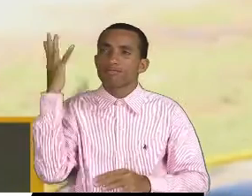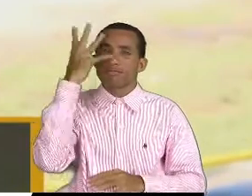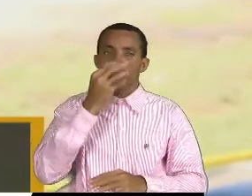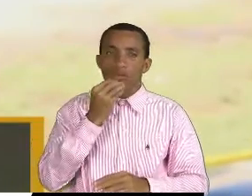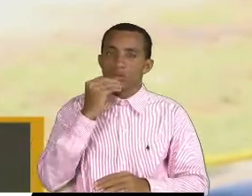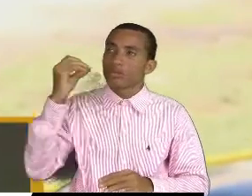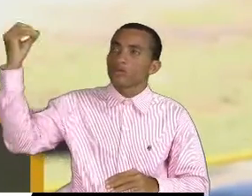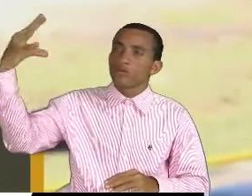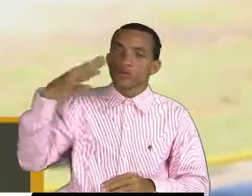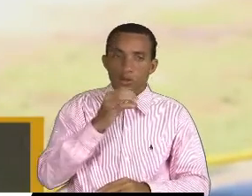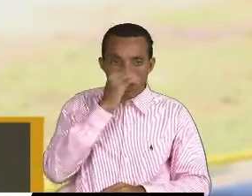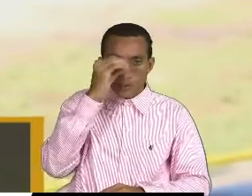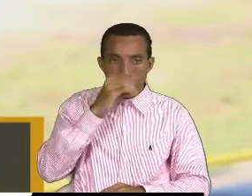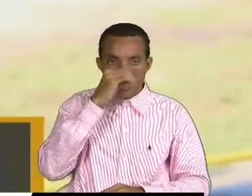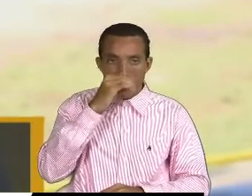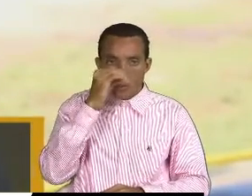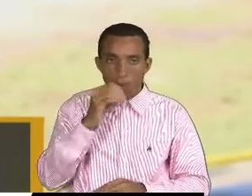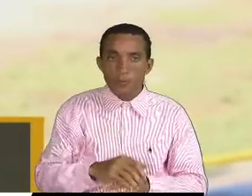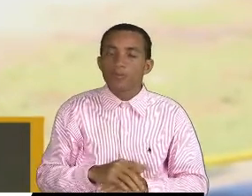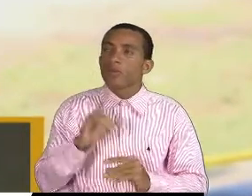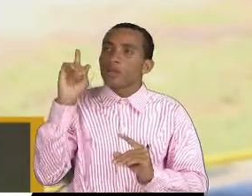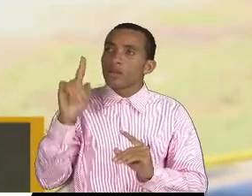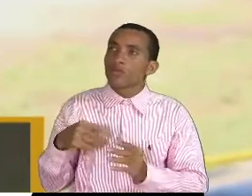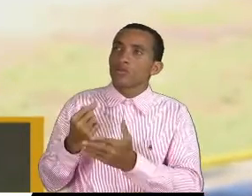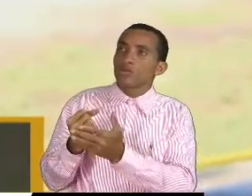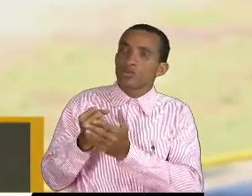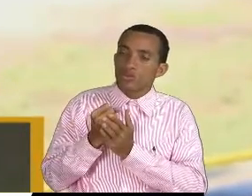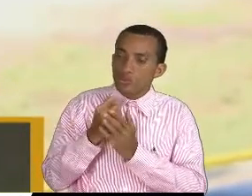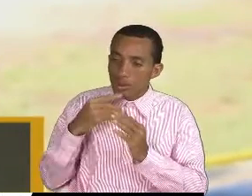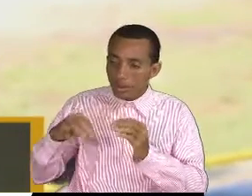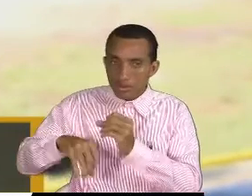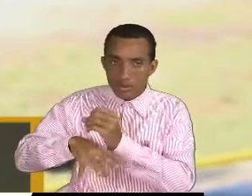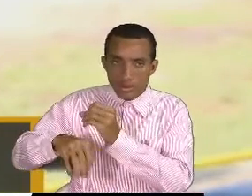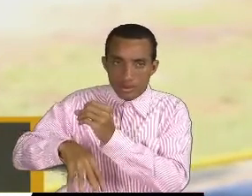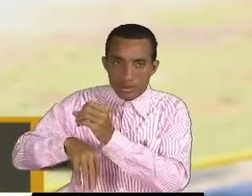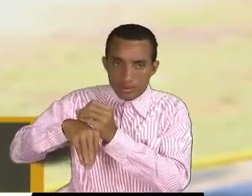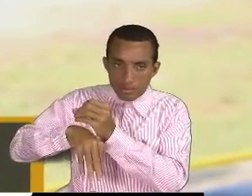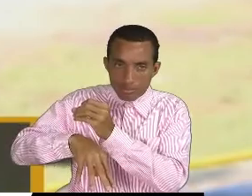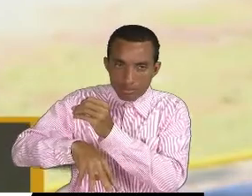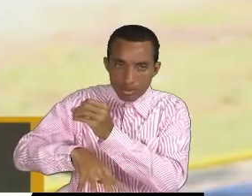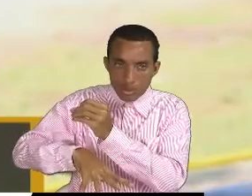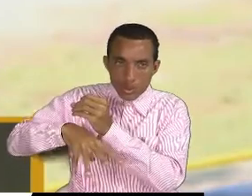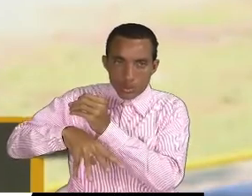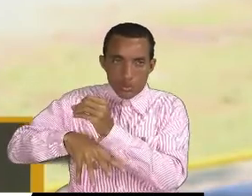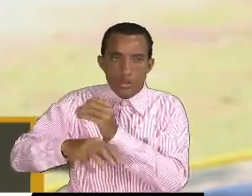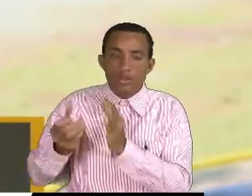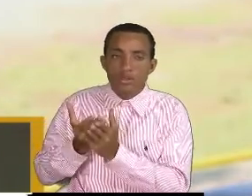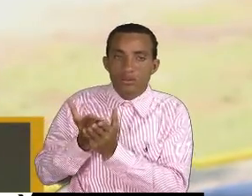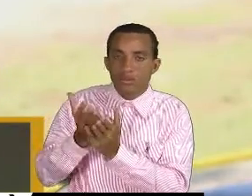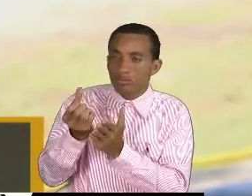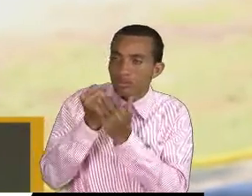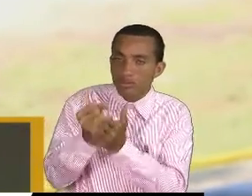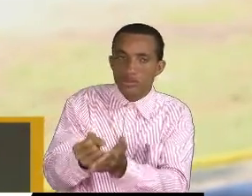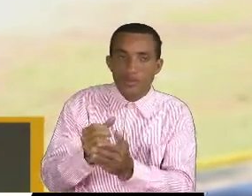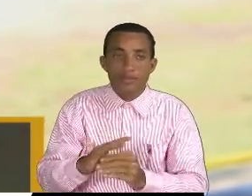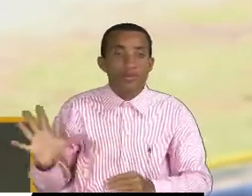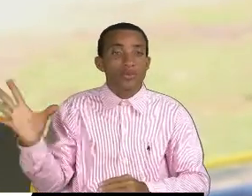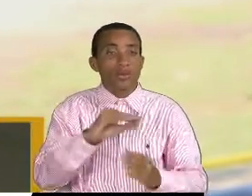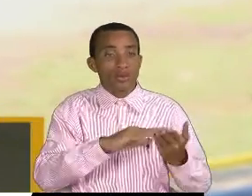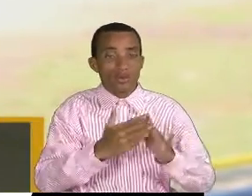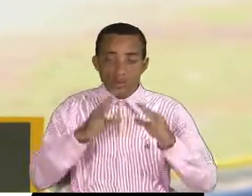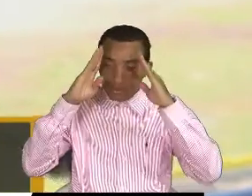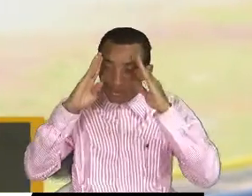oxígeno; tercero, ayudan al sostenimiento de la tierra. Es importante que la comunidad comunidad esté pendiente de estos árboles y